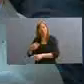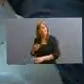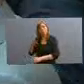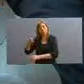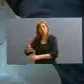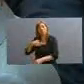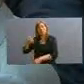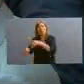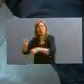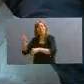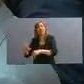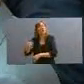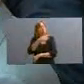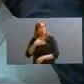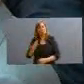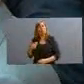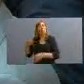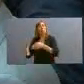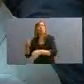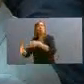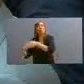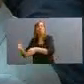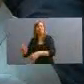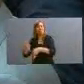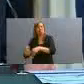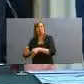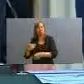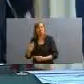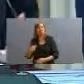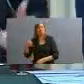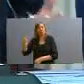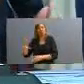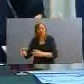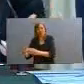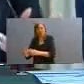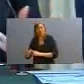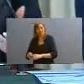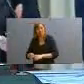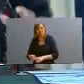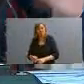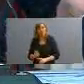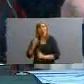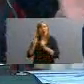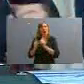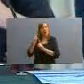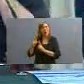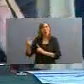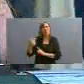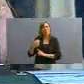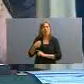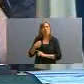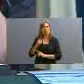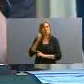mejor participación ciudadana, y contra todos los pronósticos, inclusive de amigos. Voy a decir de quién, pero tengo un